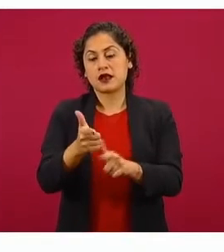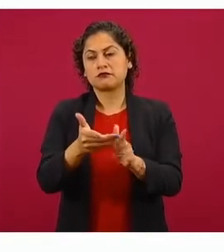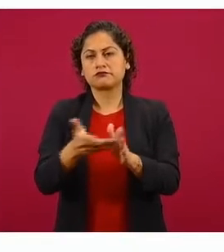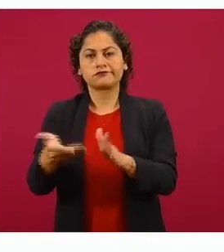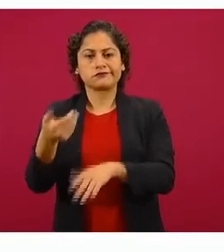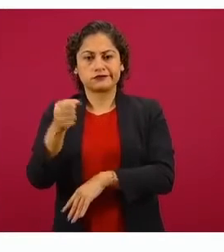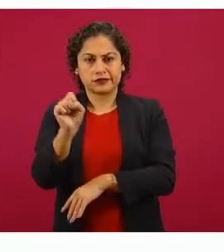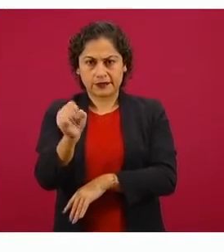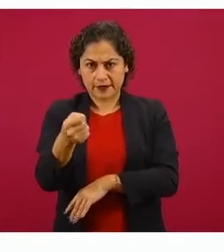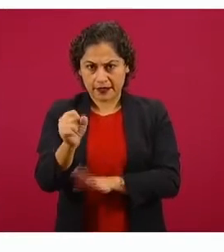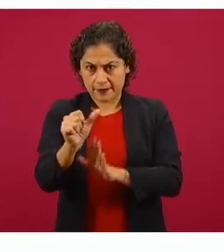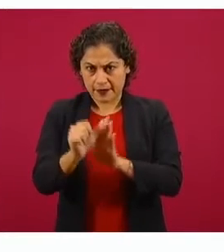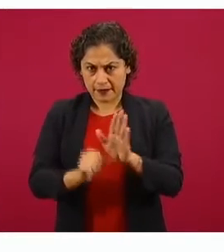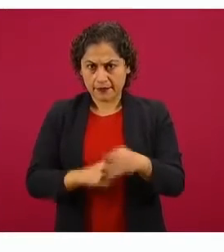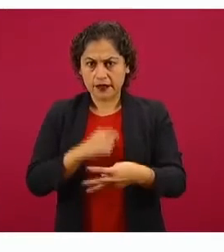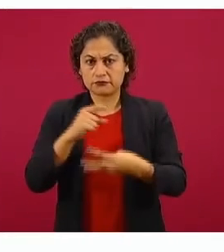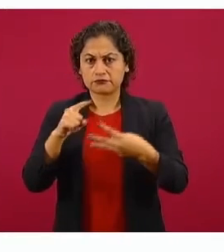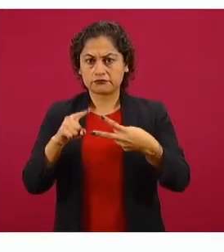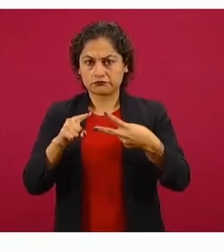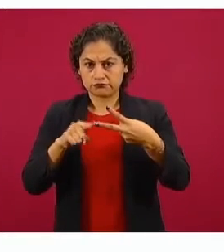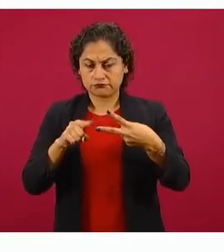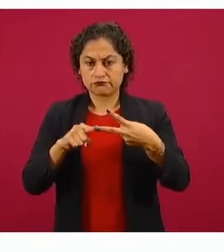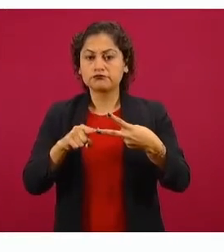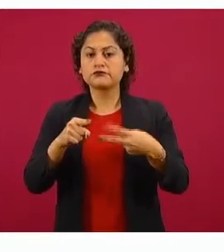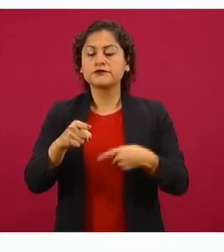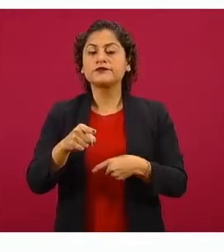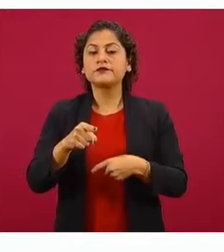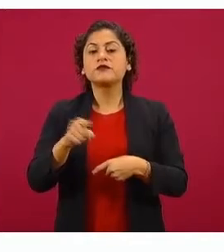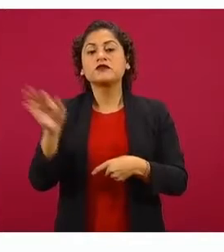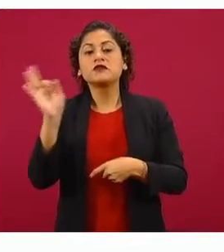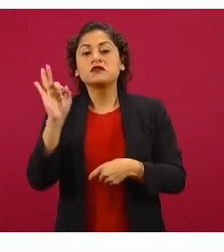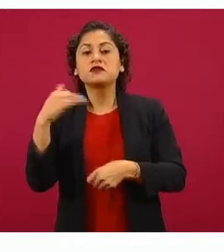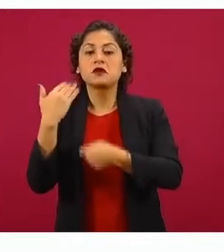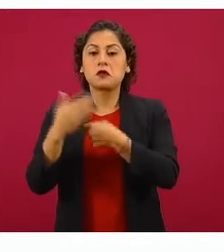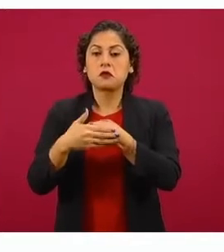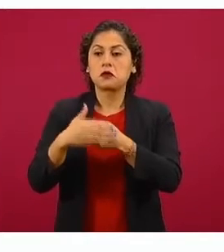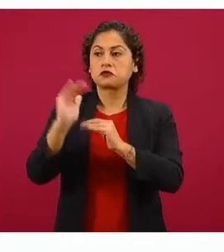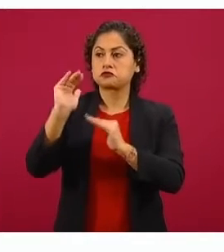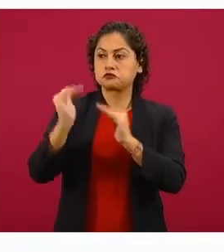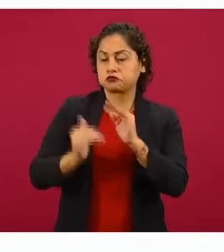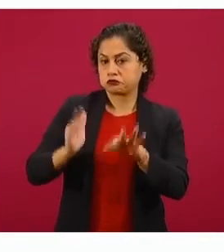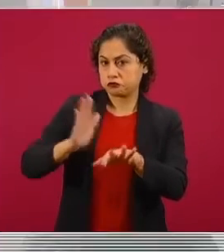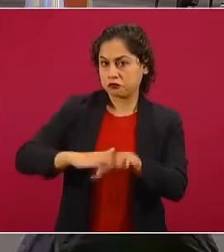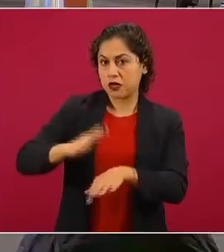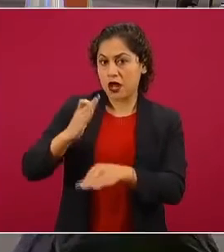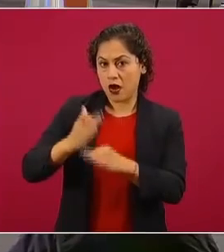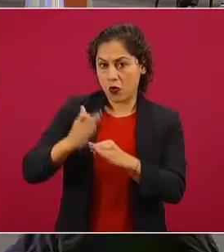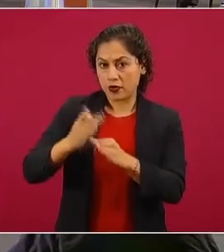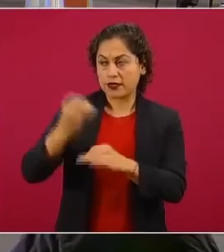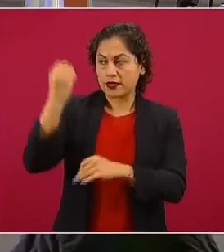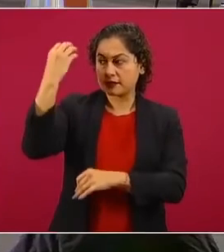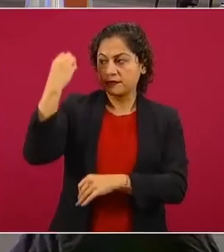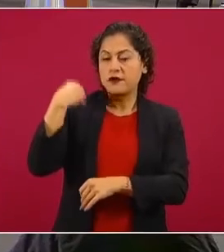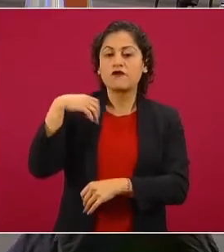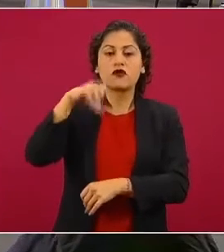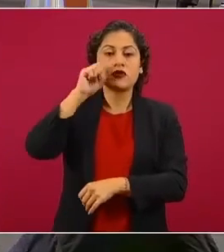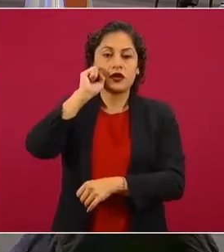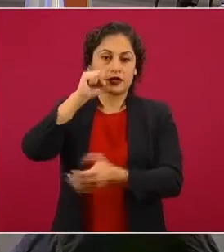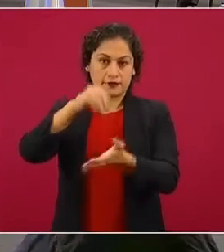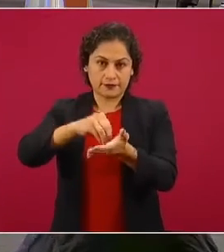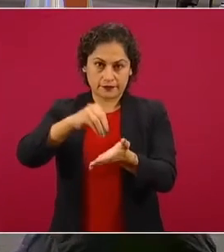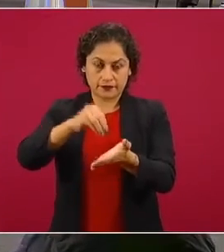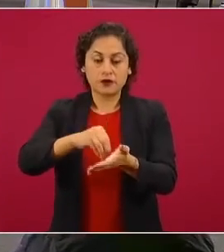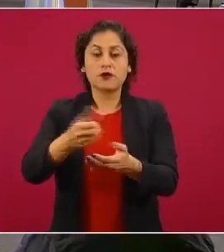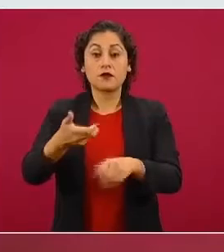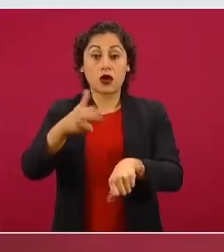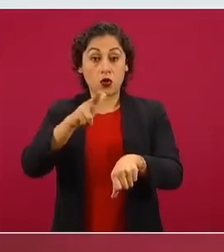septiembre, posiblemente empezará a disminuir, pero todavía está en semáforo naranja. La ocupación hospitalaria